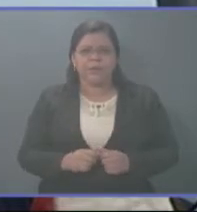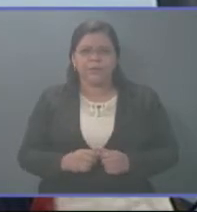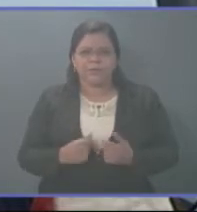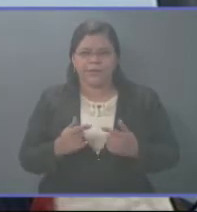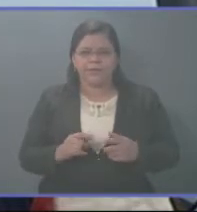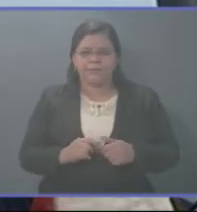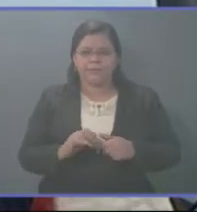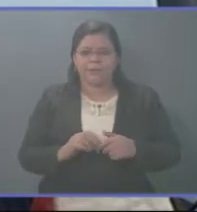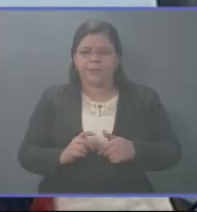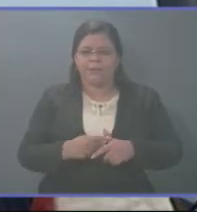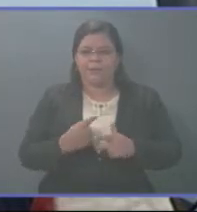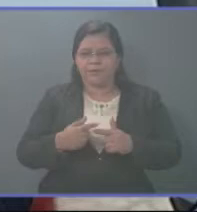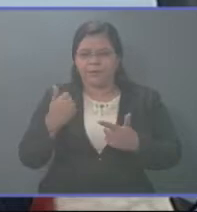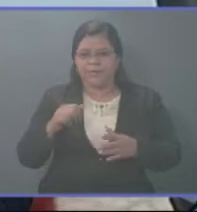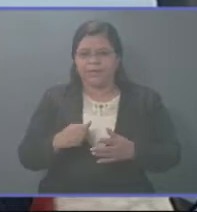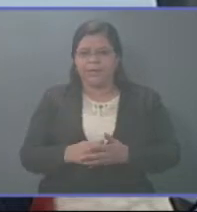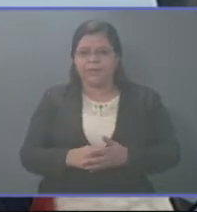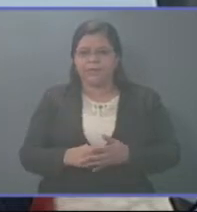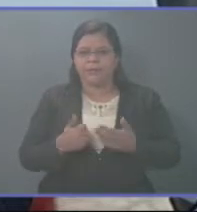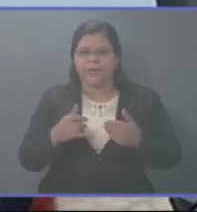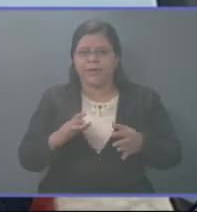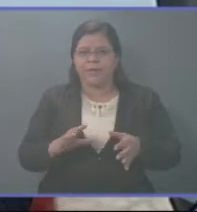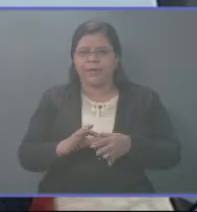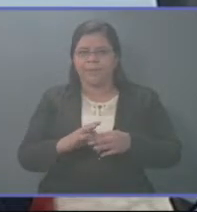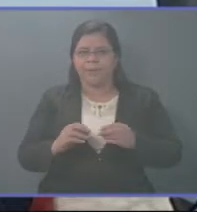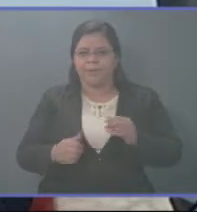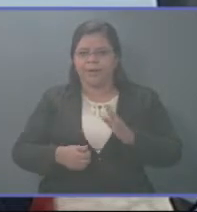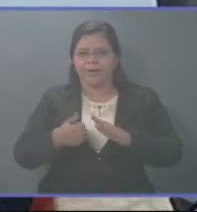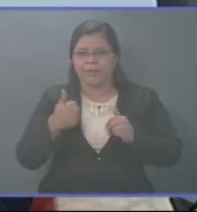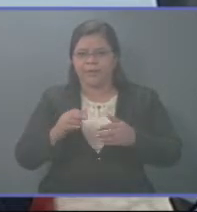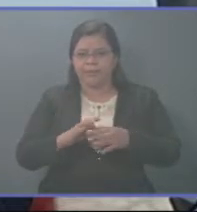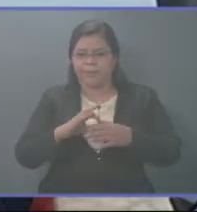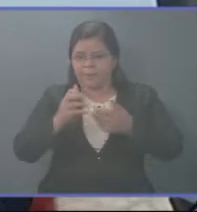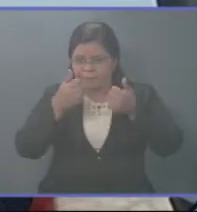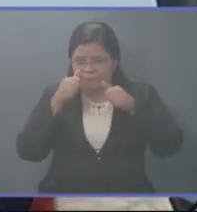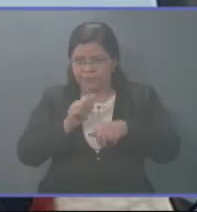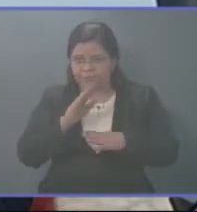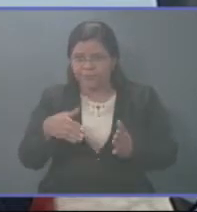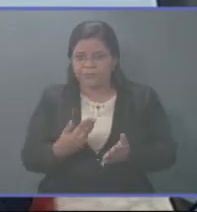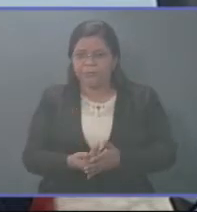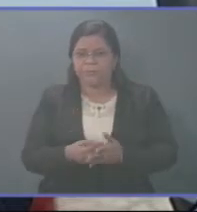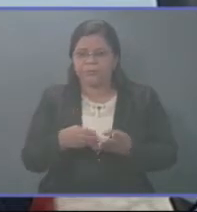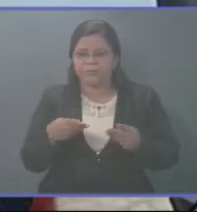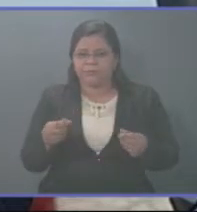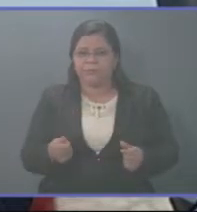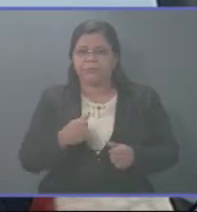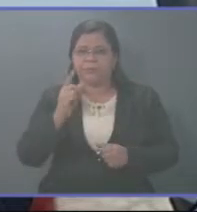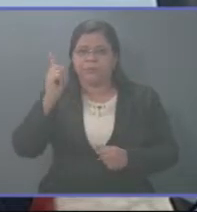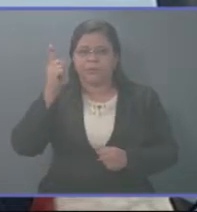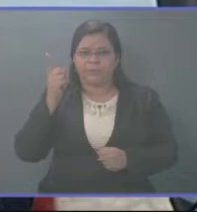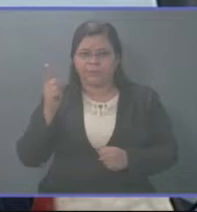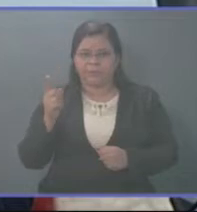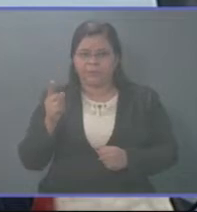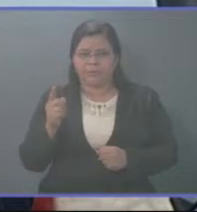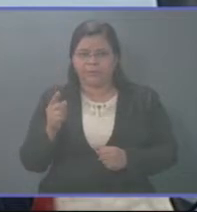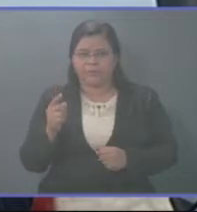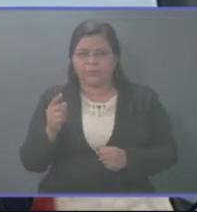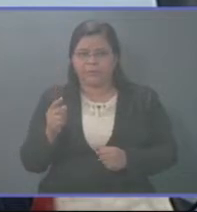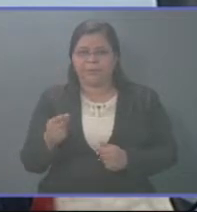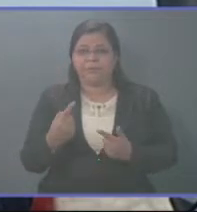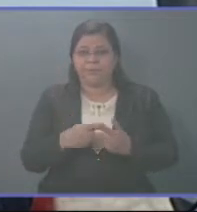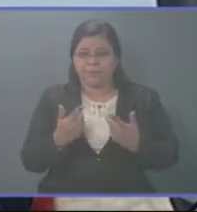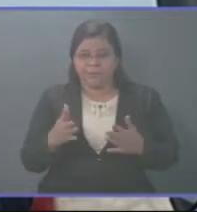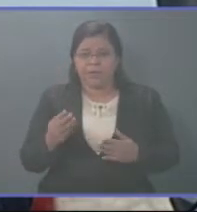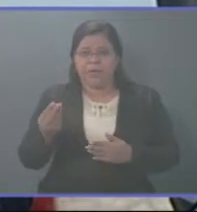a las nuevas generaciones de alumnos y alumnas, ya que va a la renovación del Magisterio Nacional. Y esto le brinda